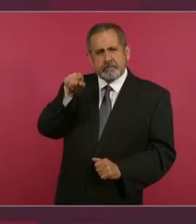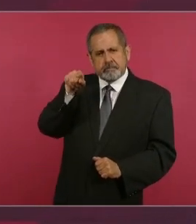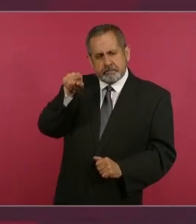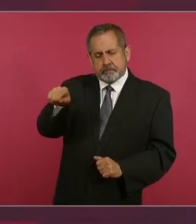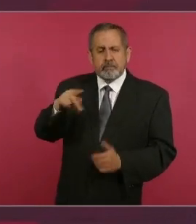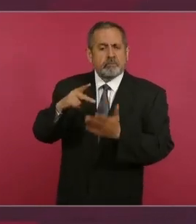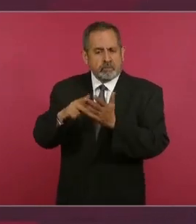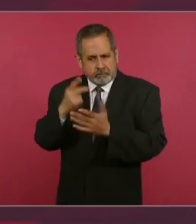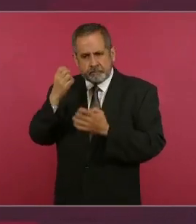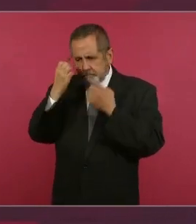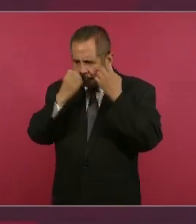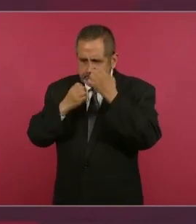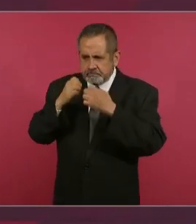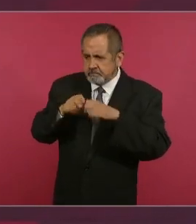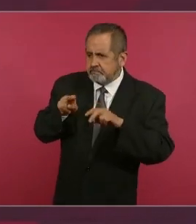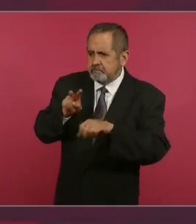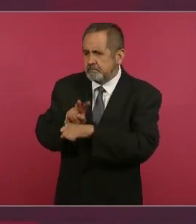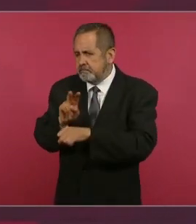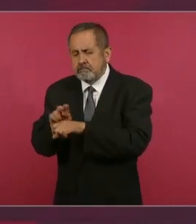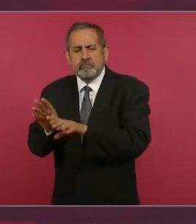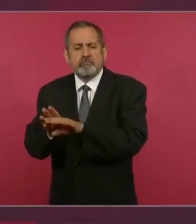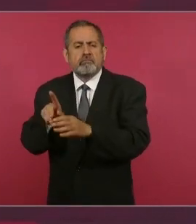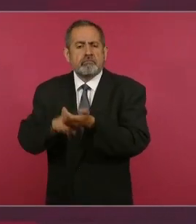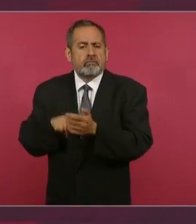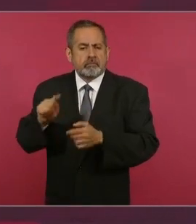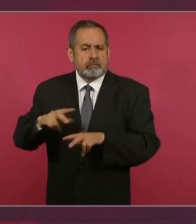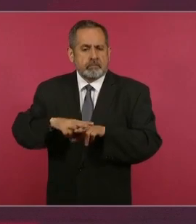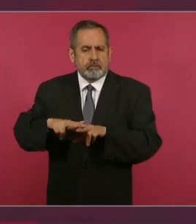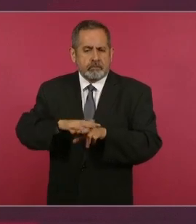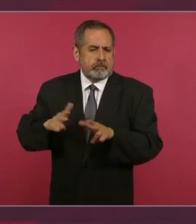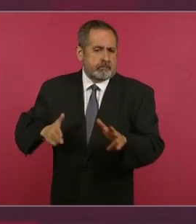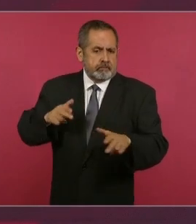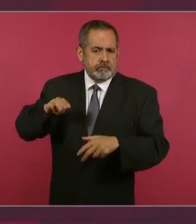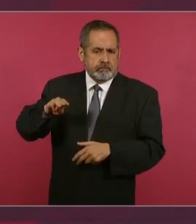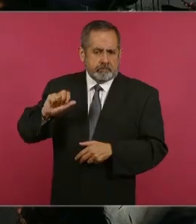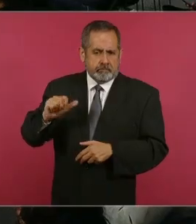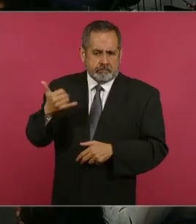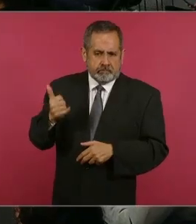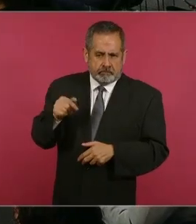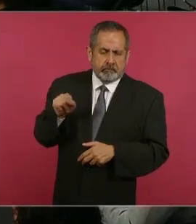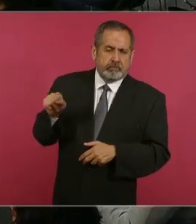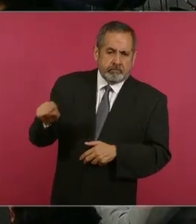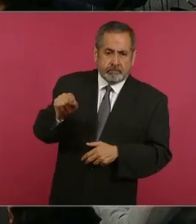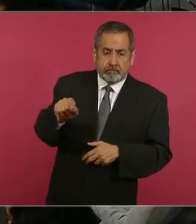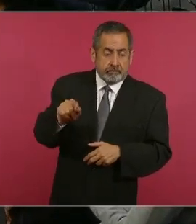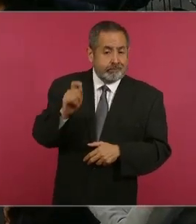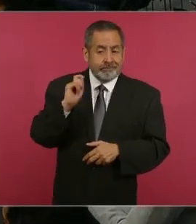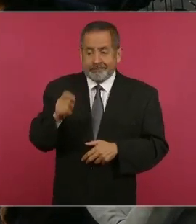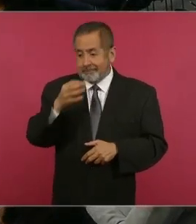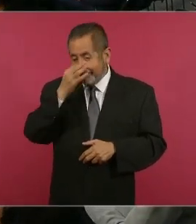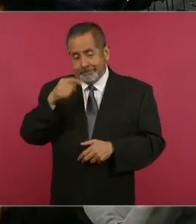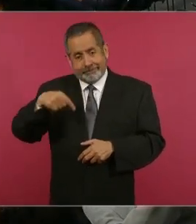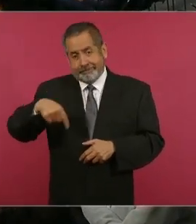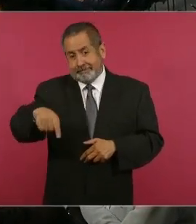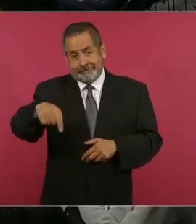hacer de nuevo el recorrido del Tren Maya, porque ya estamos